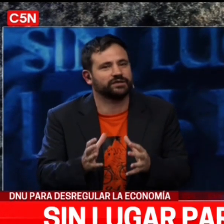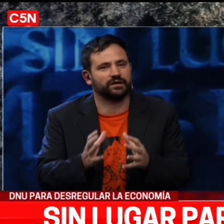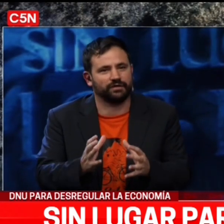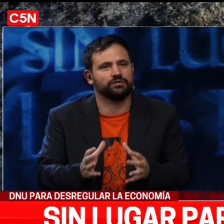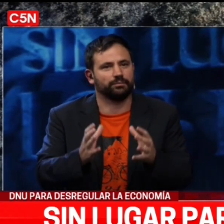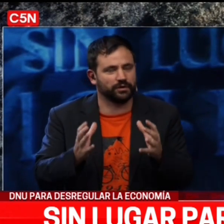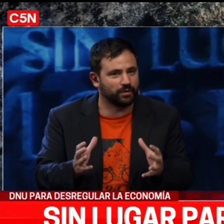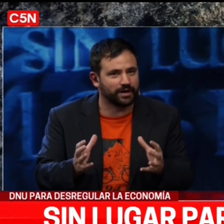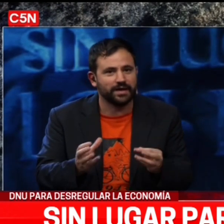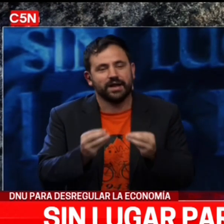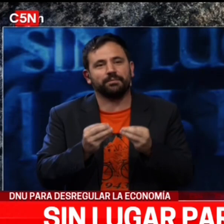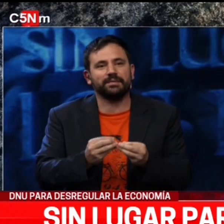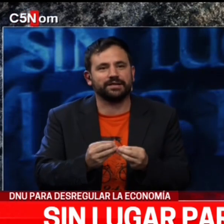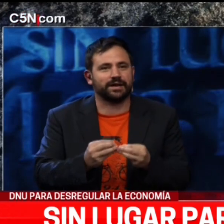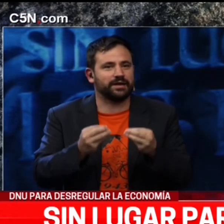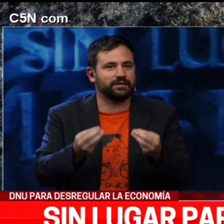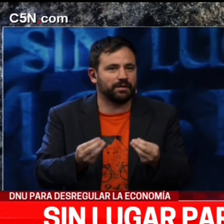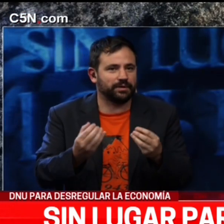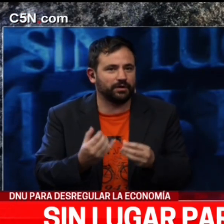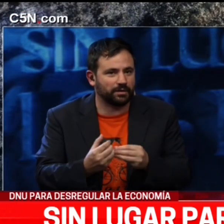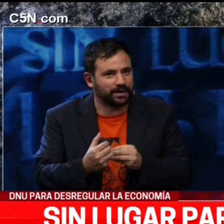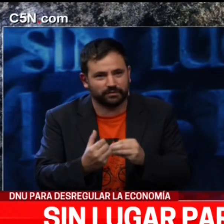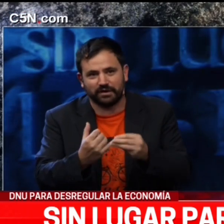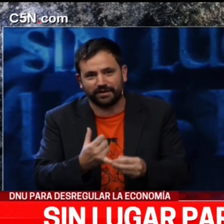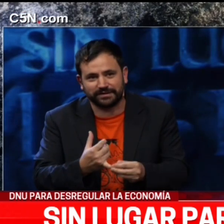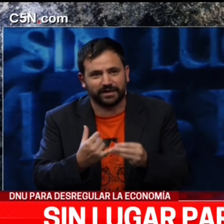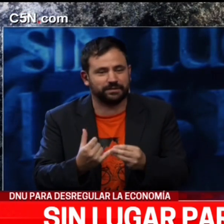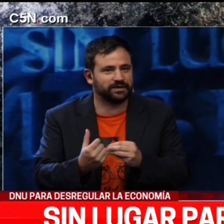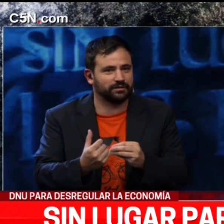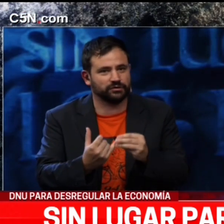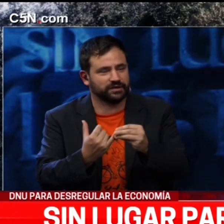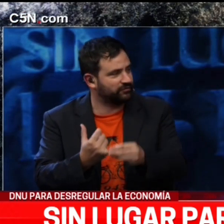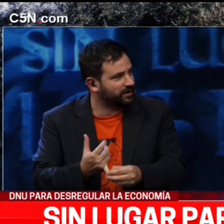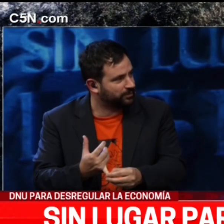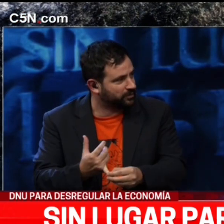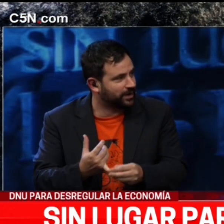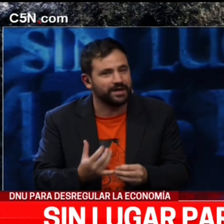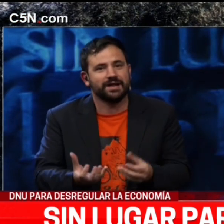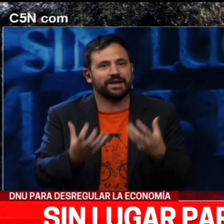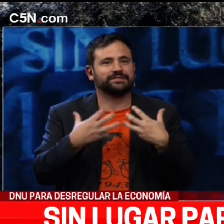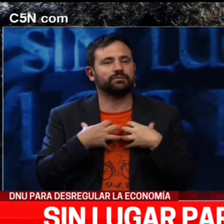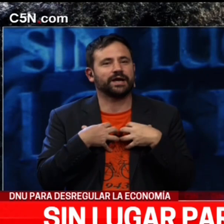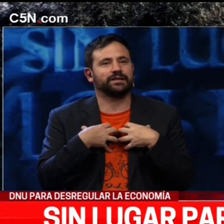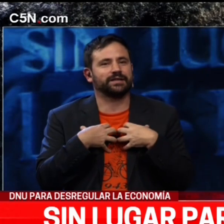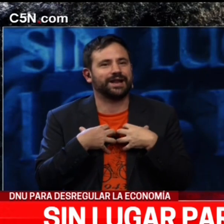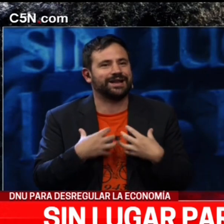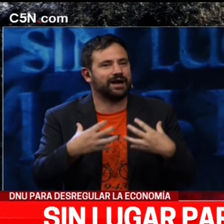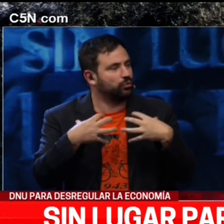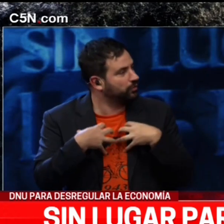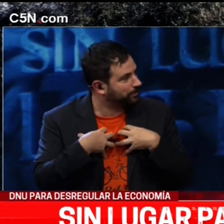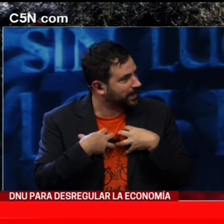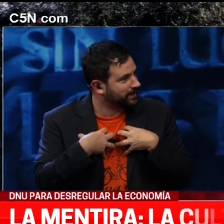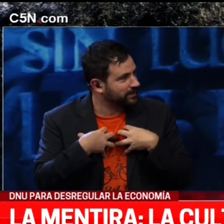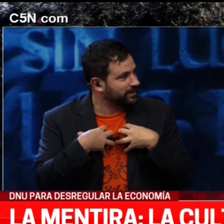están todos sacrificando por igual el problema de esta narrativa primero que parte una falacia que es pensar que todos se sacrifican por igual la segunda que te instala